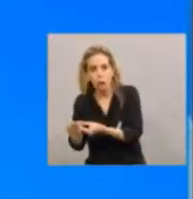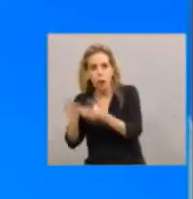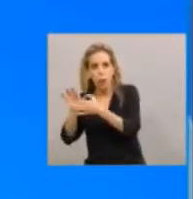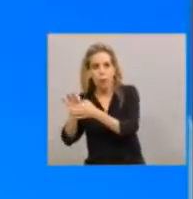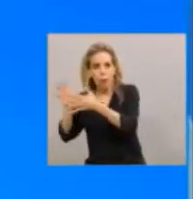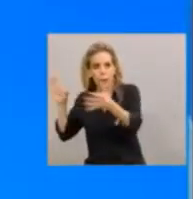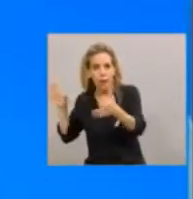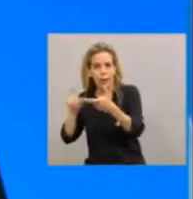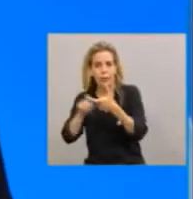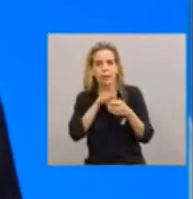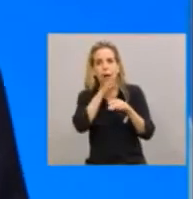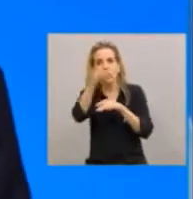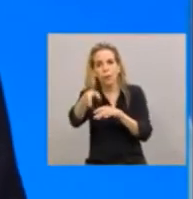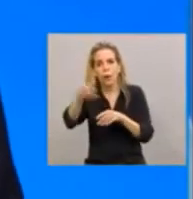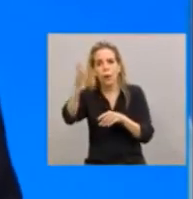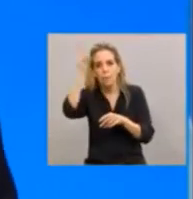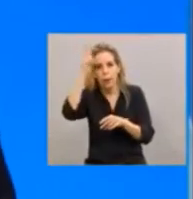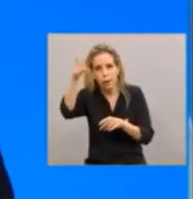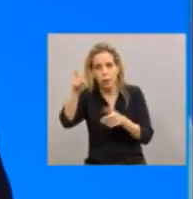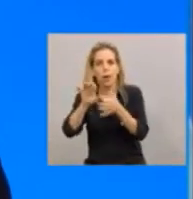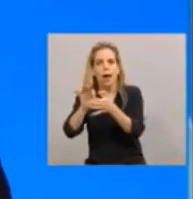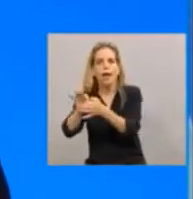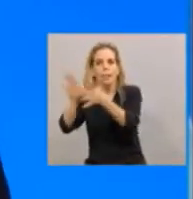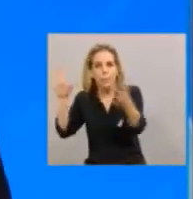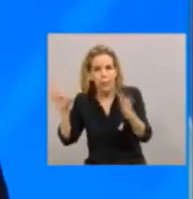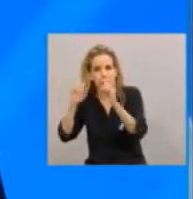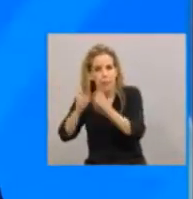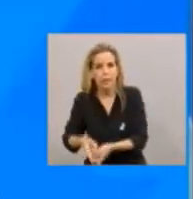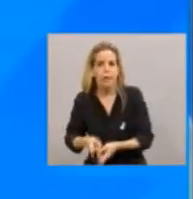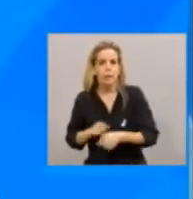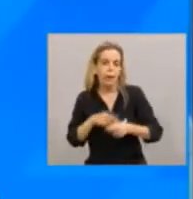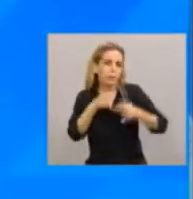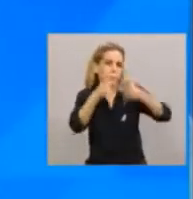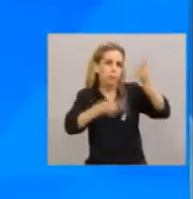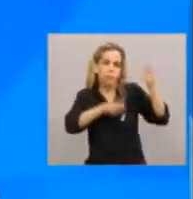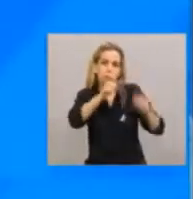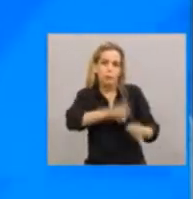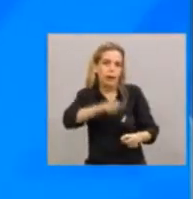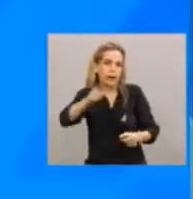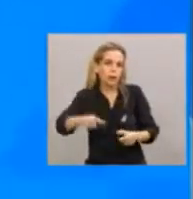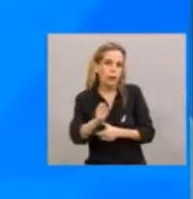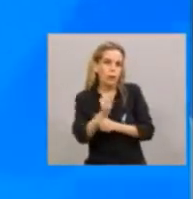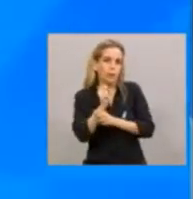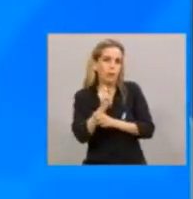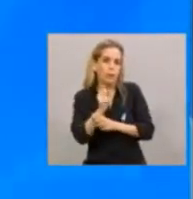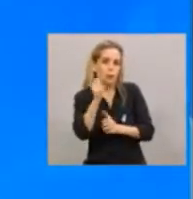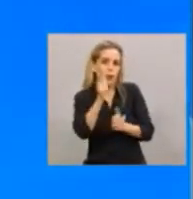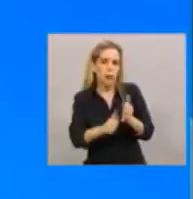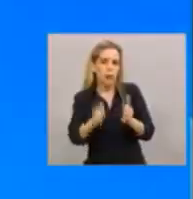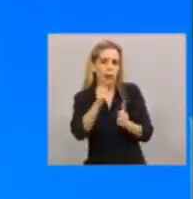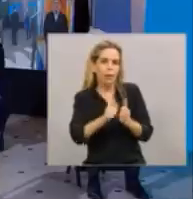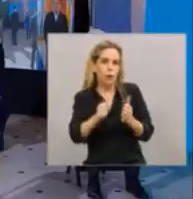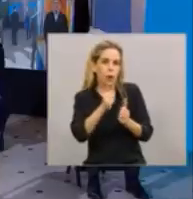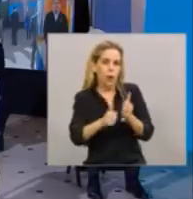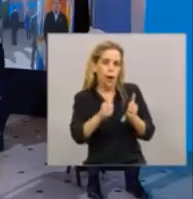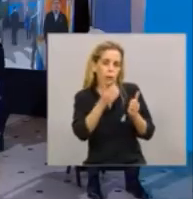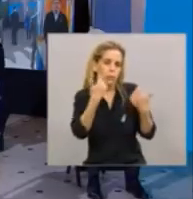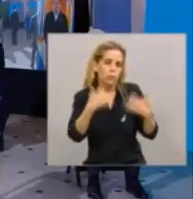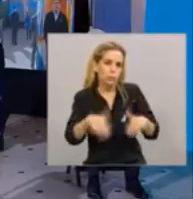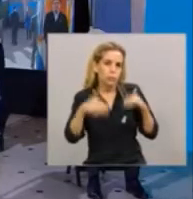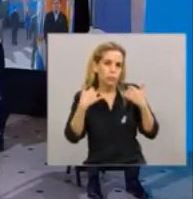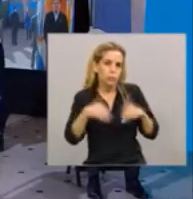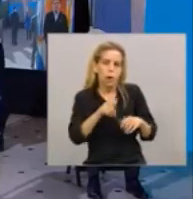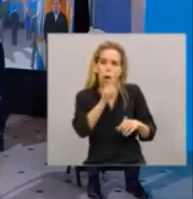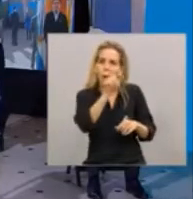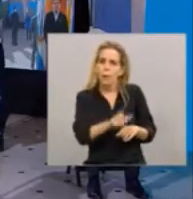de las tropas realistas nombres enormes de nuestra historia nombres